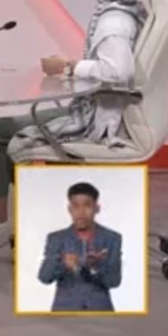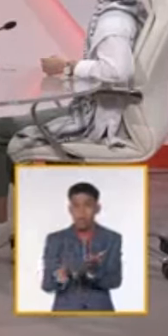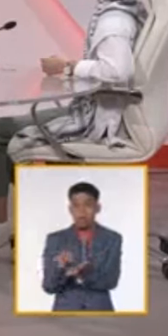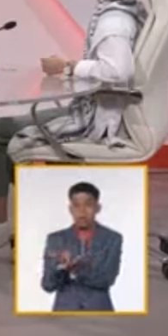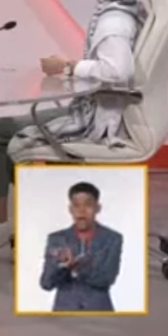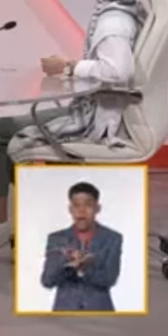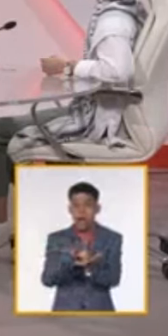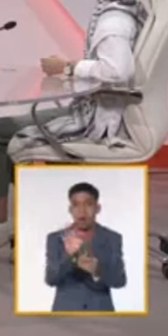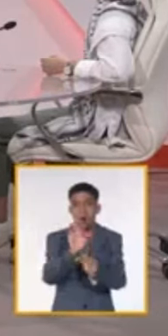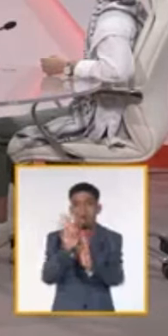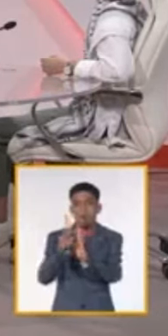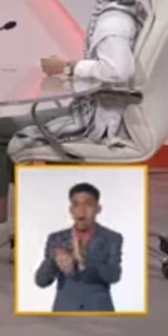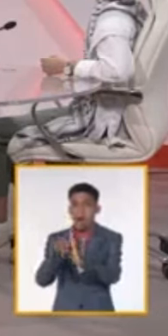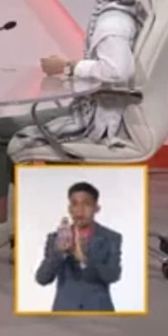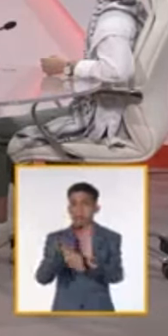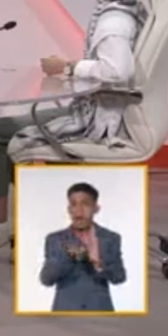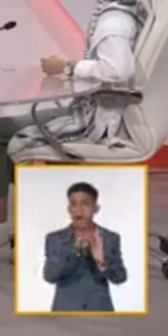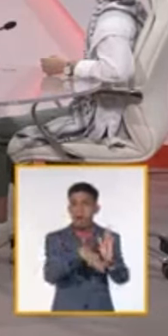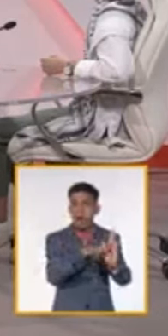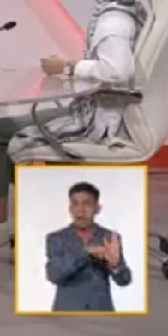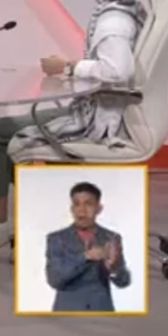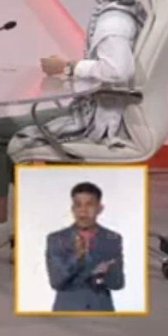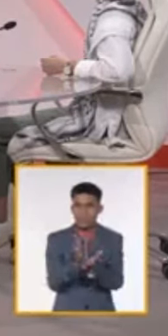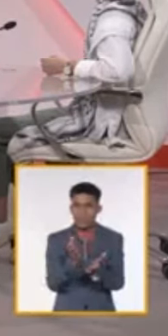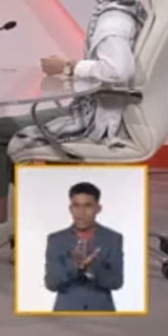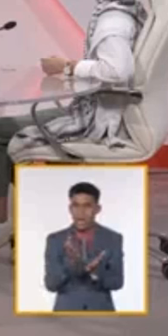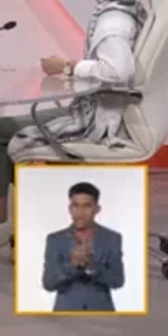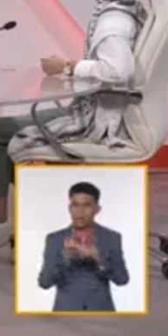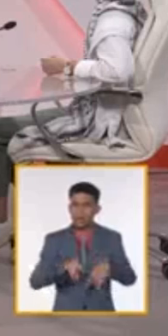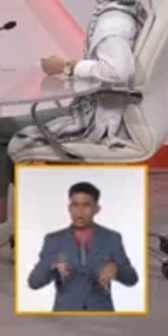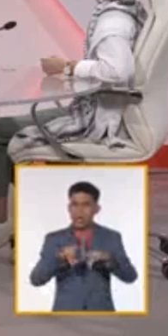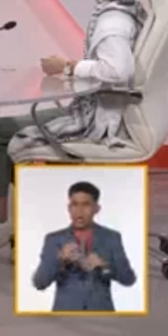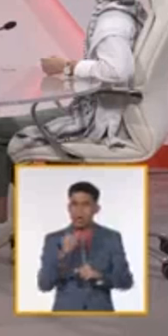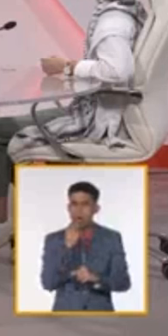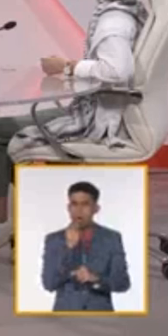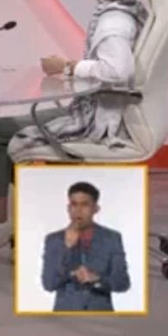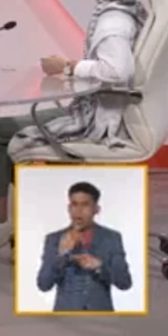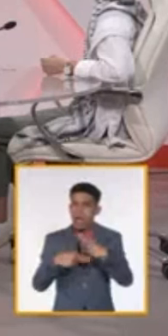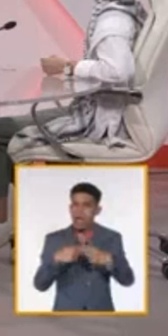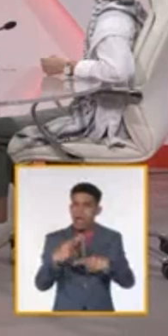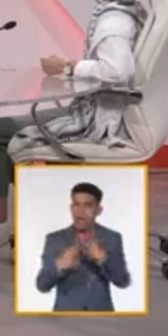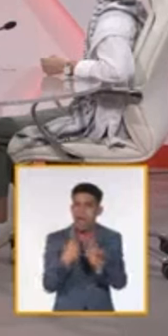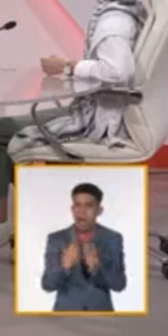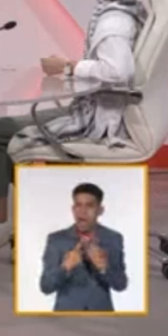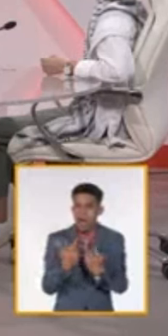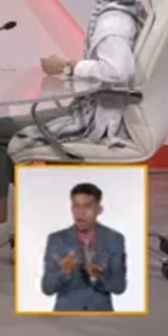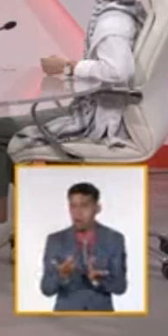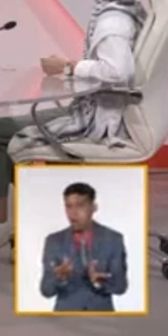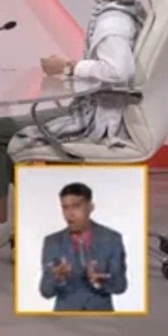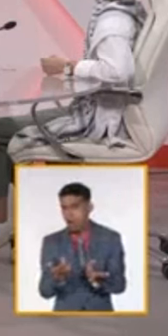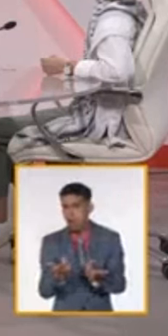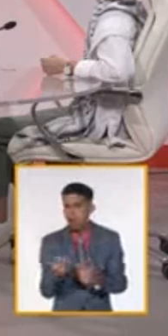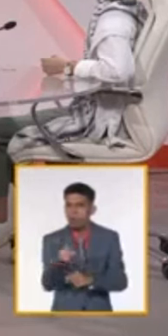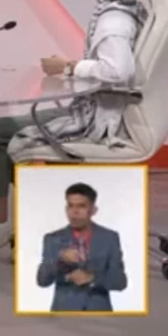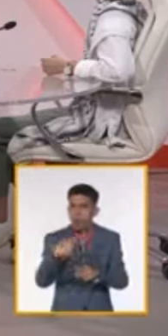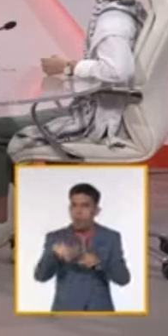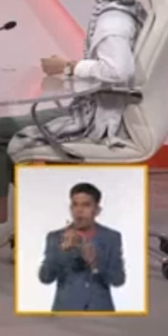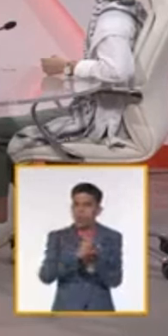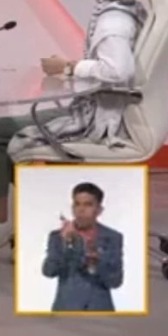sido suspendidos de las universidades? ¿Hay solidaridad dentro del propio campus estudiantil para que